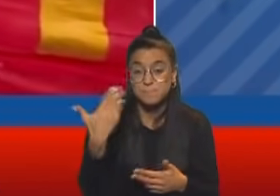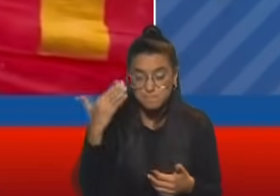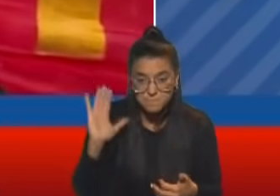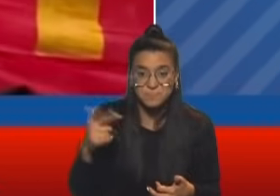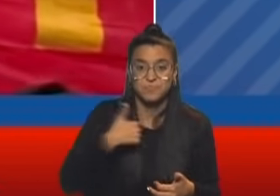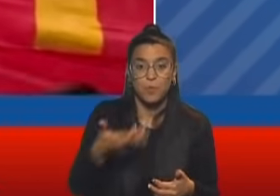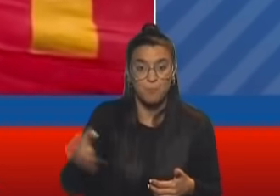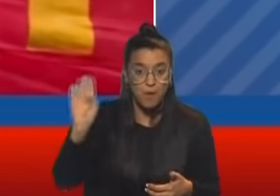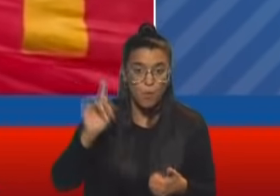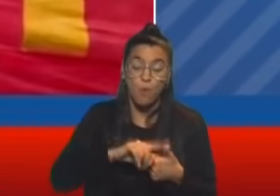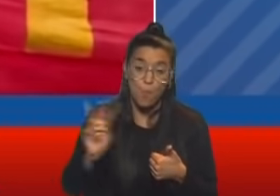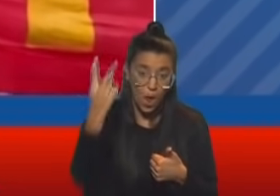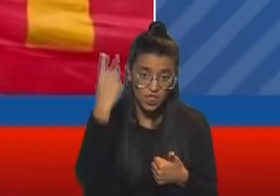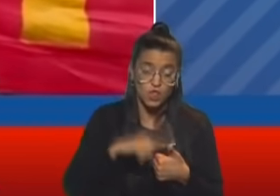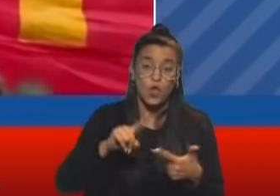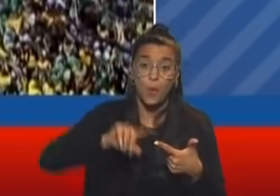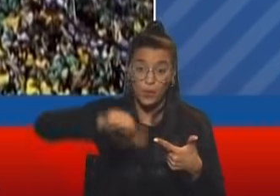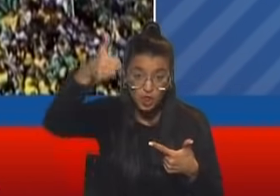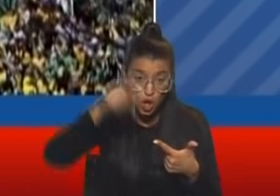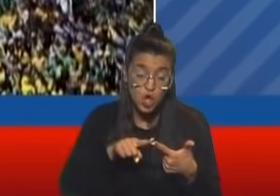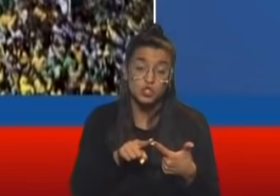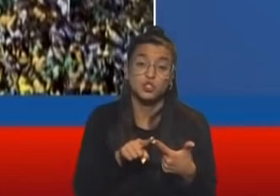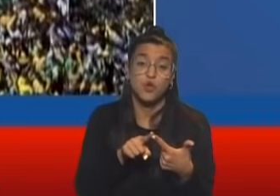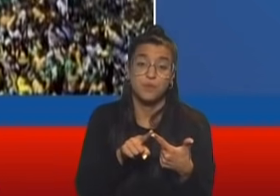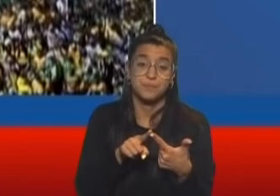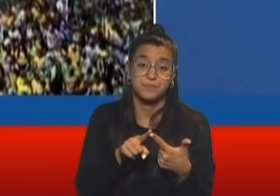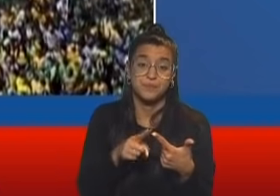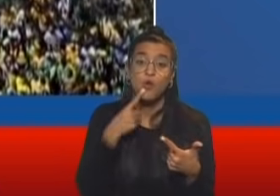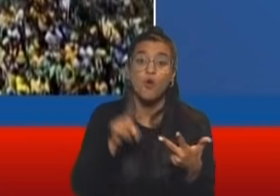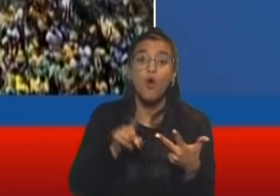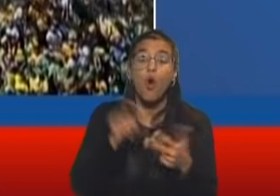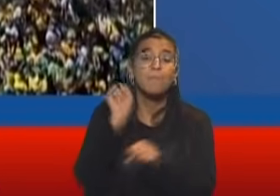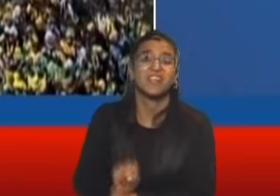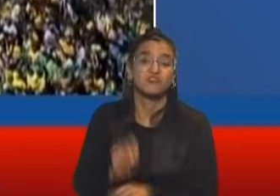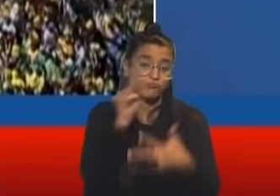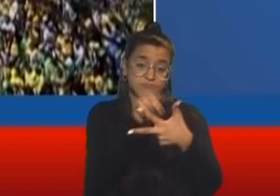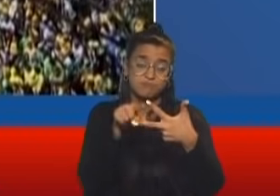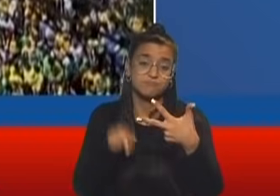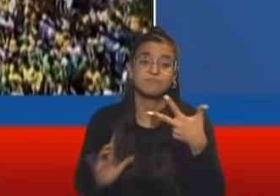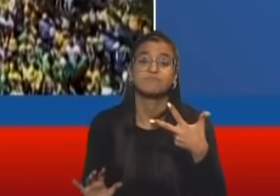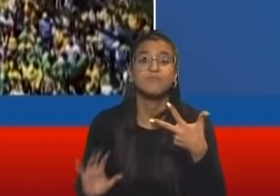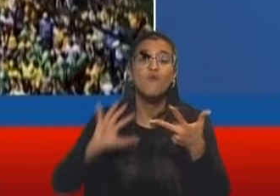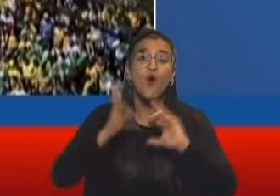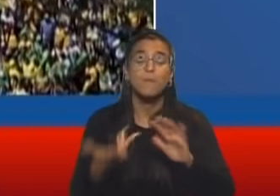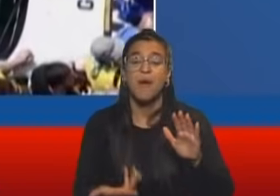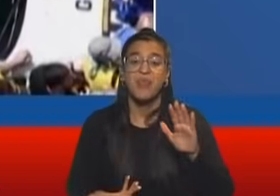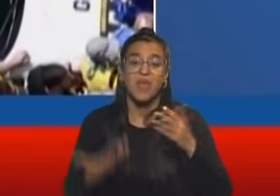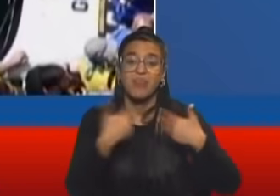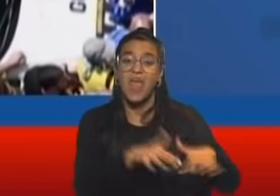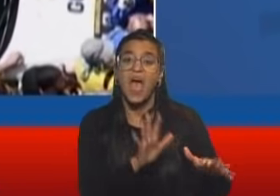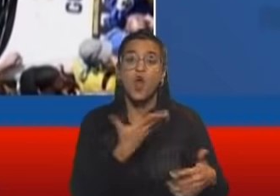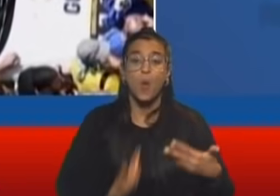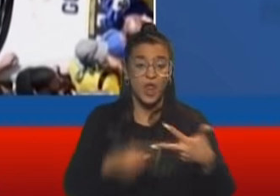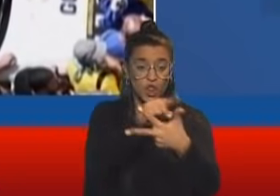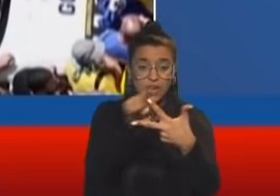puedo salir muerto, victorioso, dice él, o preso. Esas son las 3 opciones. Bueno,